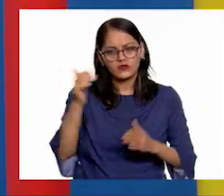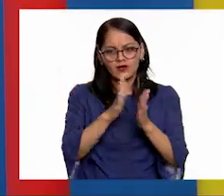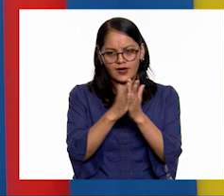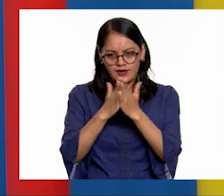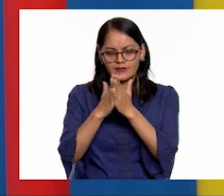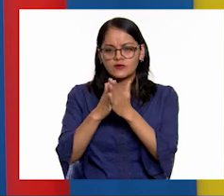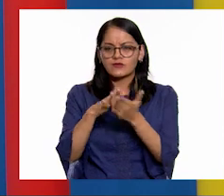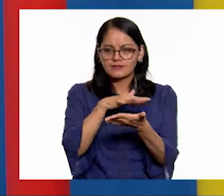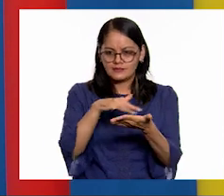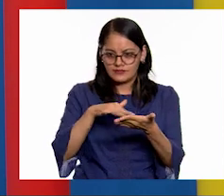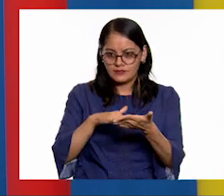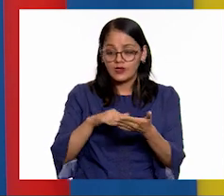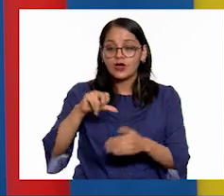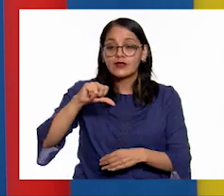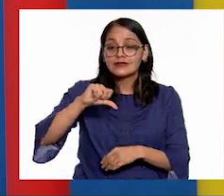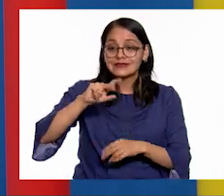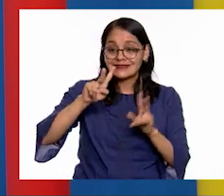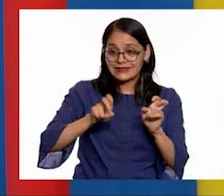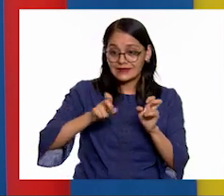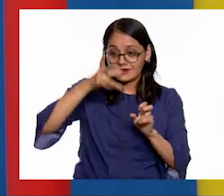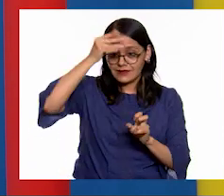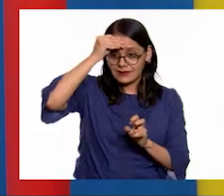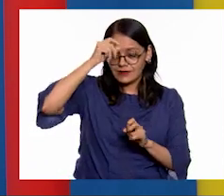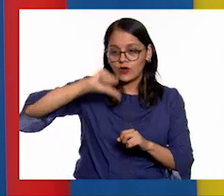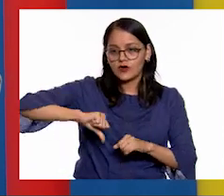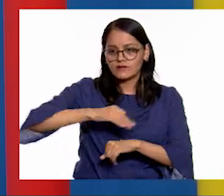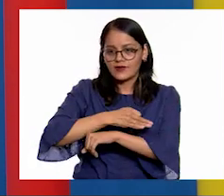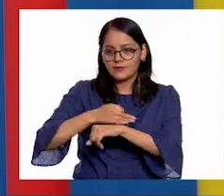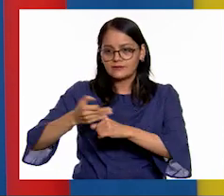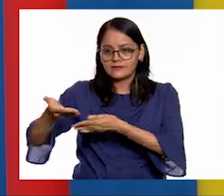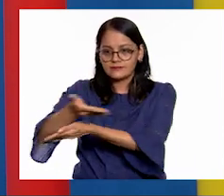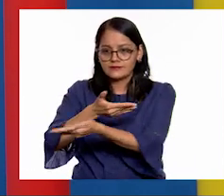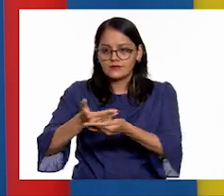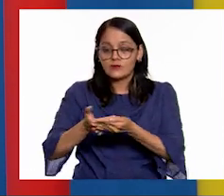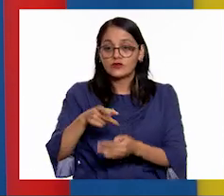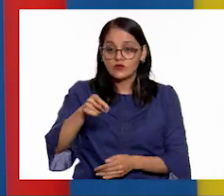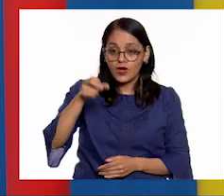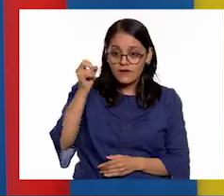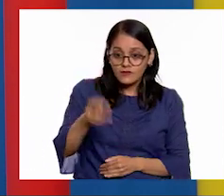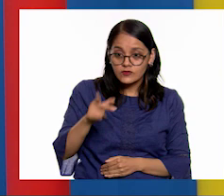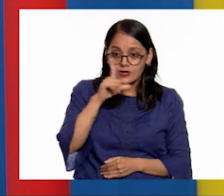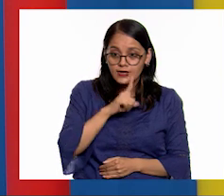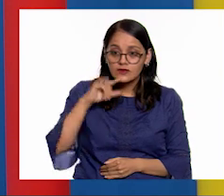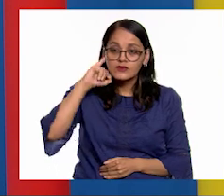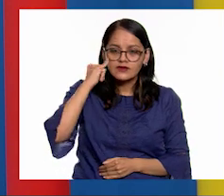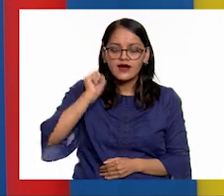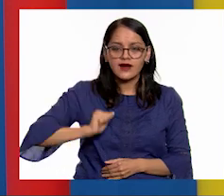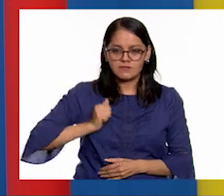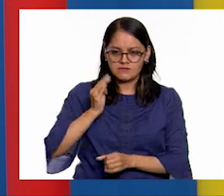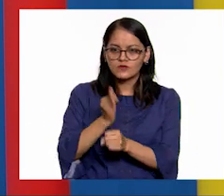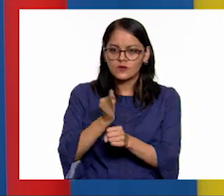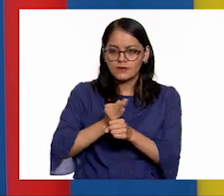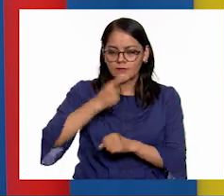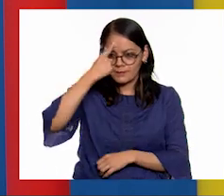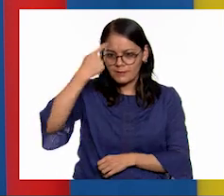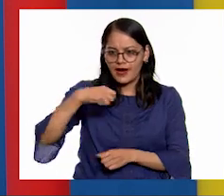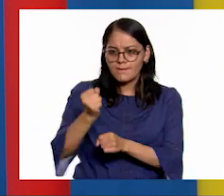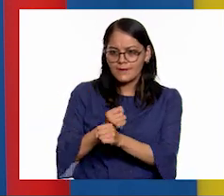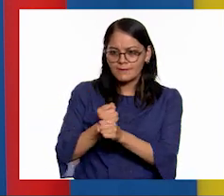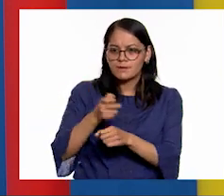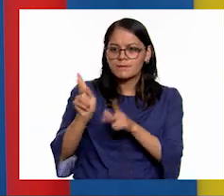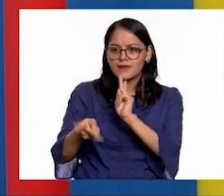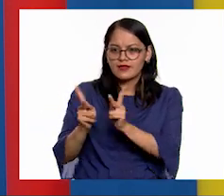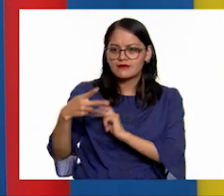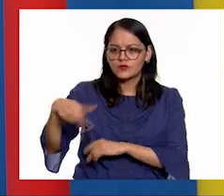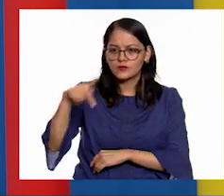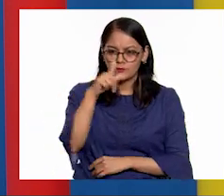libros y comenta el tema de hoy con tu familia. Si tienes la fortuna de hablar una lengua indígena, aprovecha este momento para practicarla y platica con tu familia en